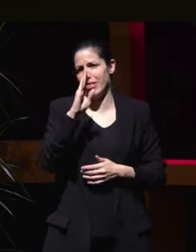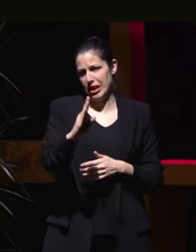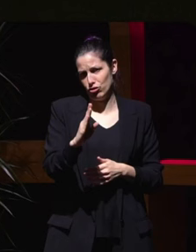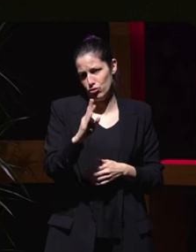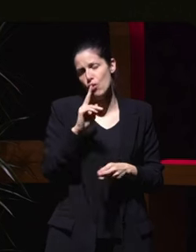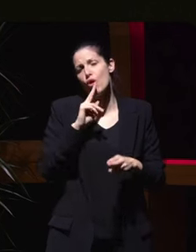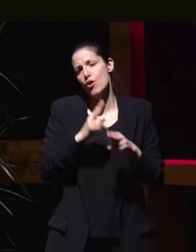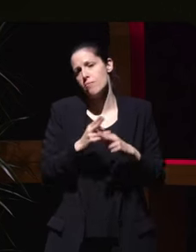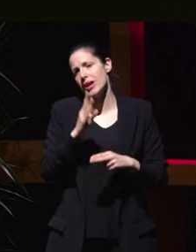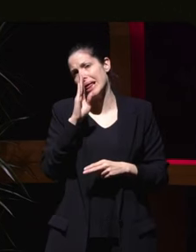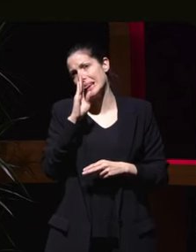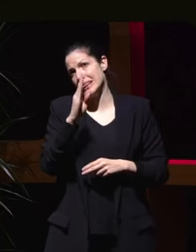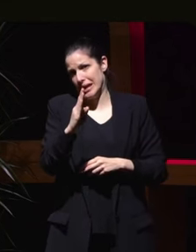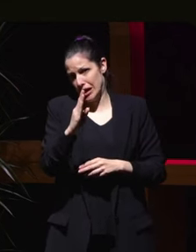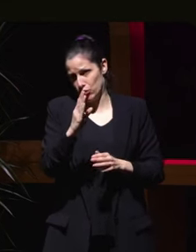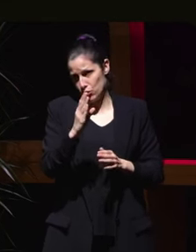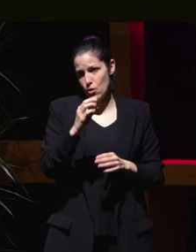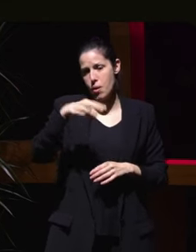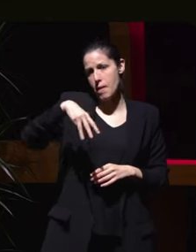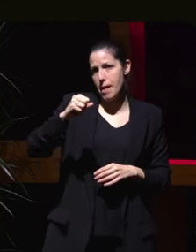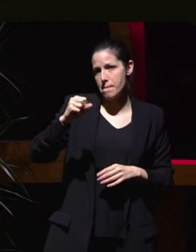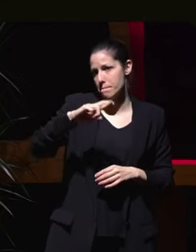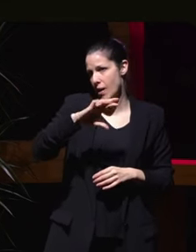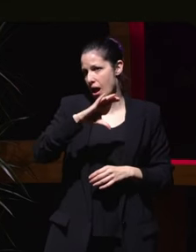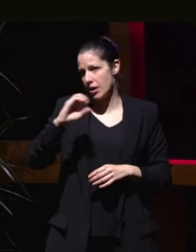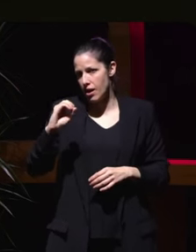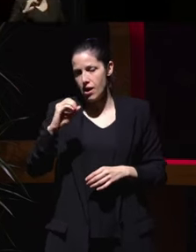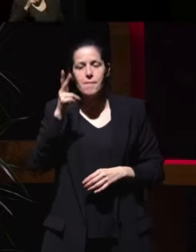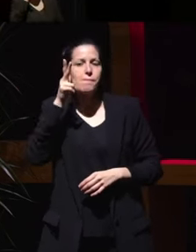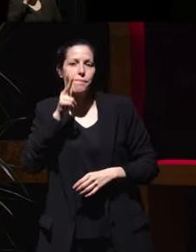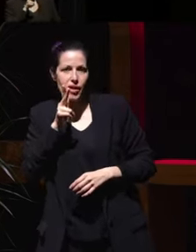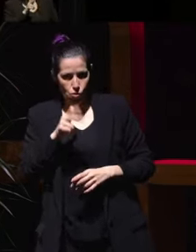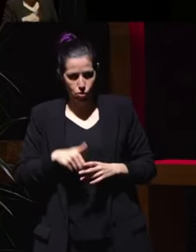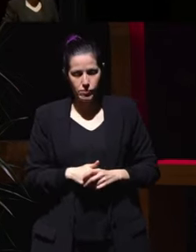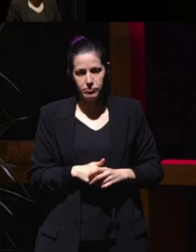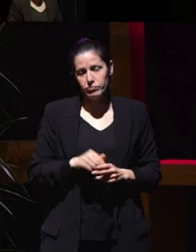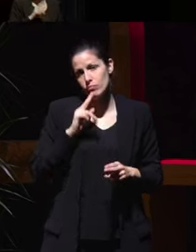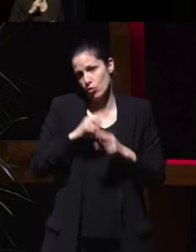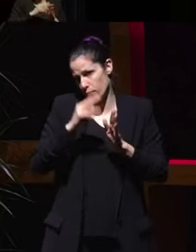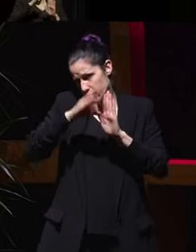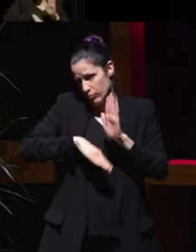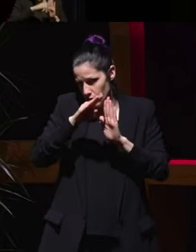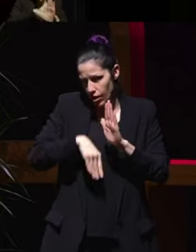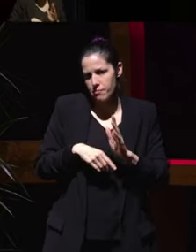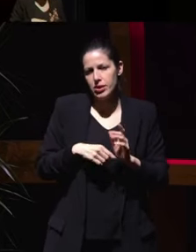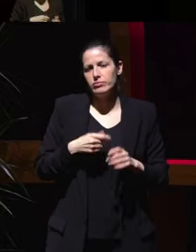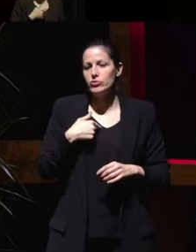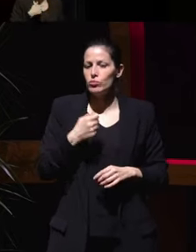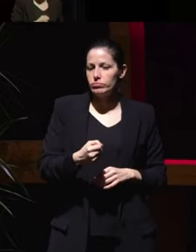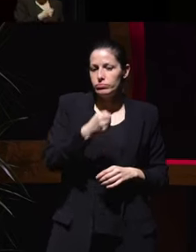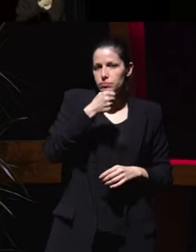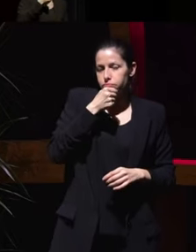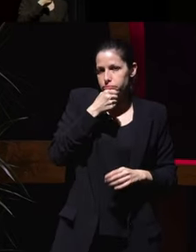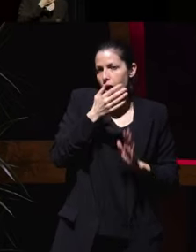Directo Marca Vigo, porque, claro, pues era a primeira vez que un se puña diante do micro para falar de deportes nun